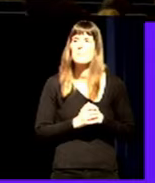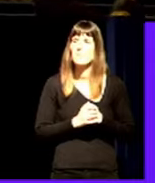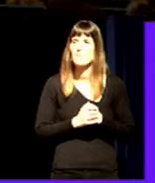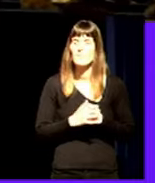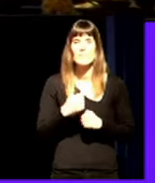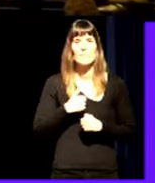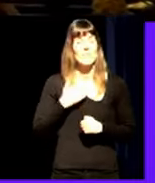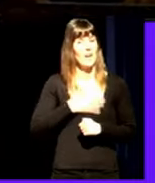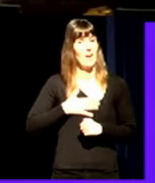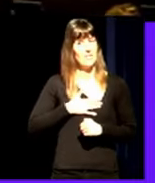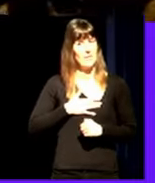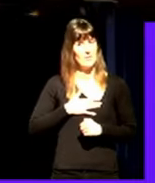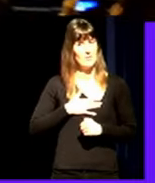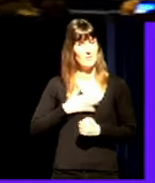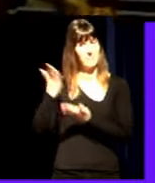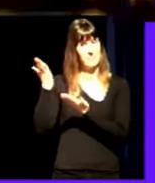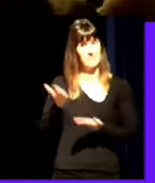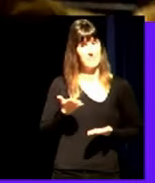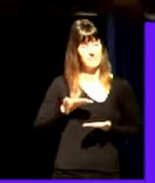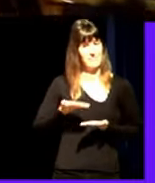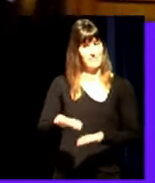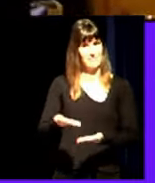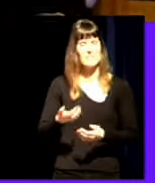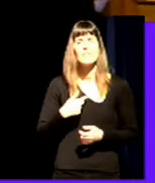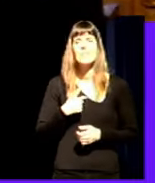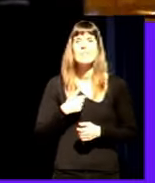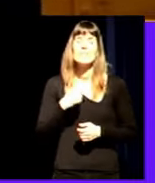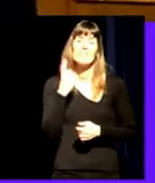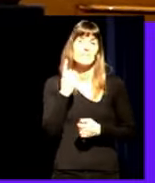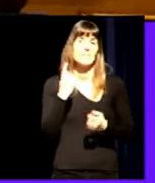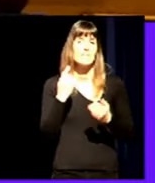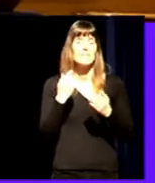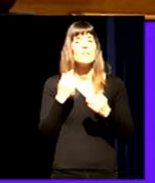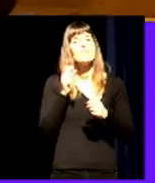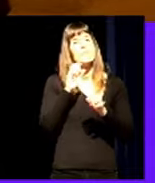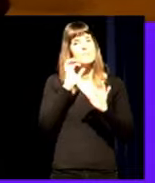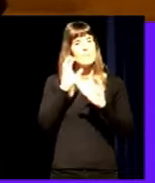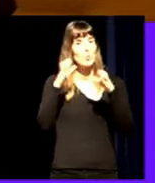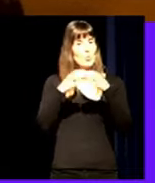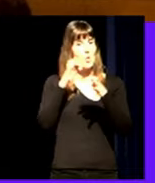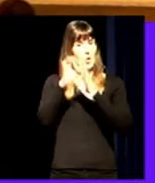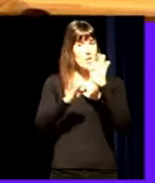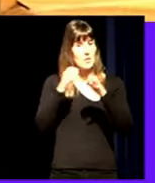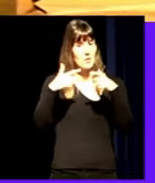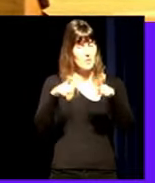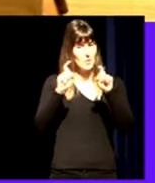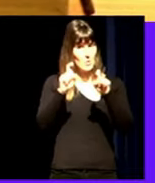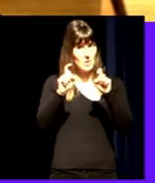Estoy encantado de estar aquí y quiero agradecer a los organizadores del Departamento de Educación,